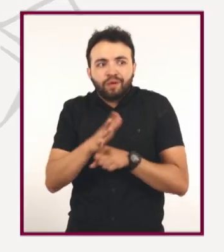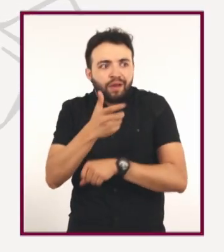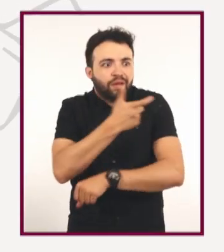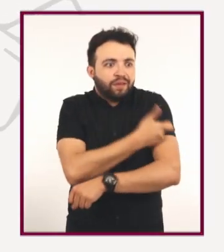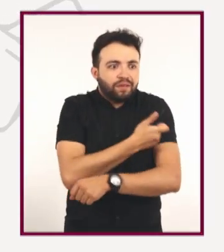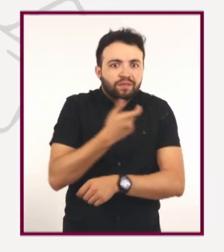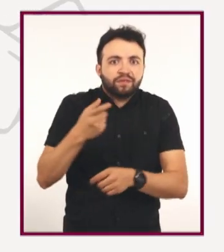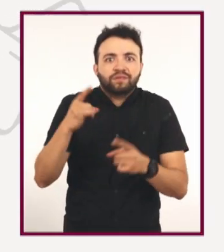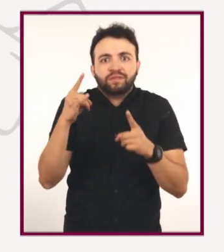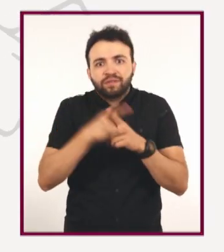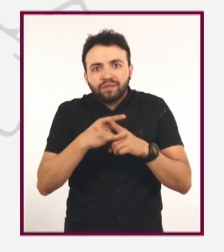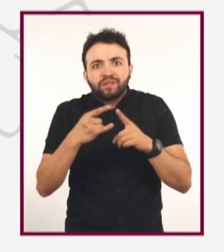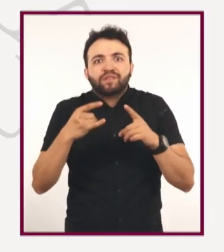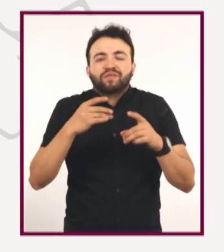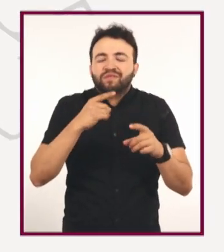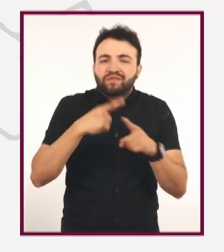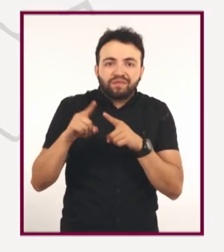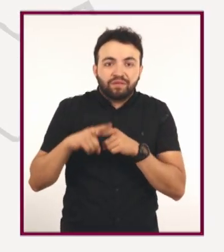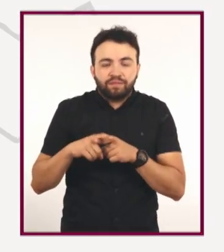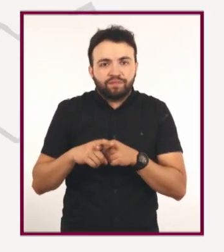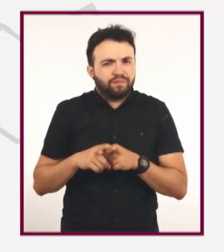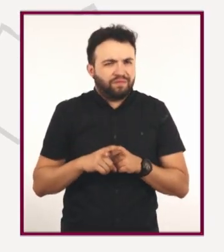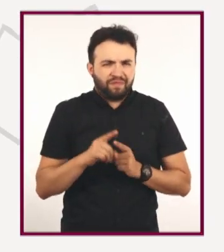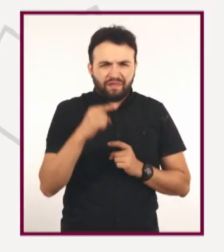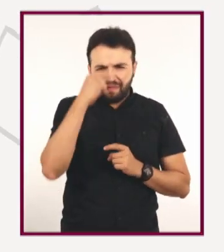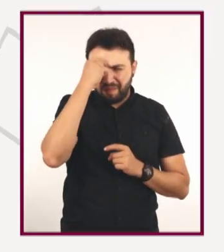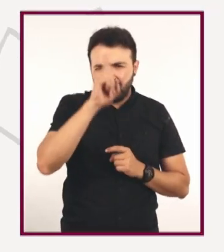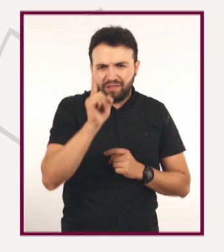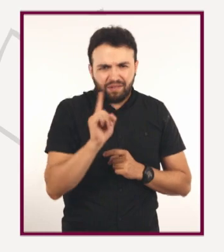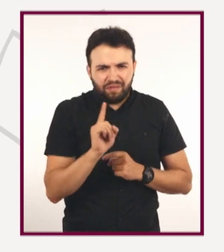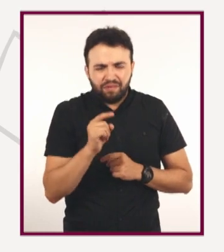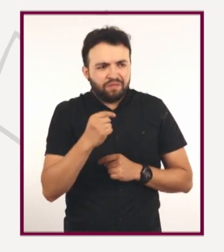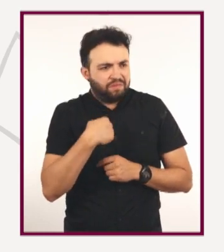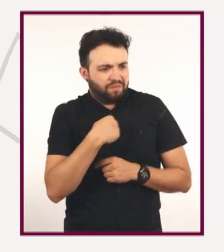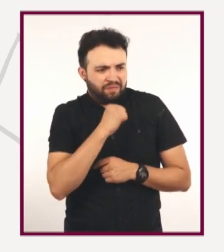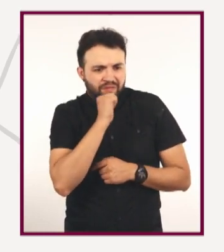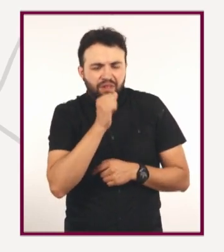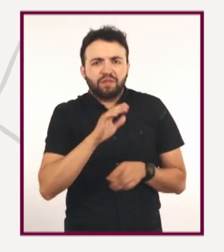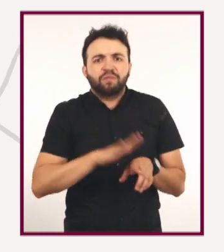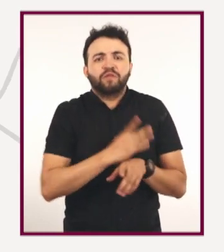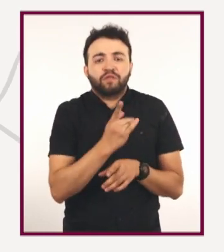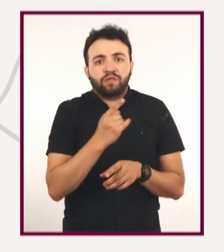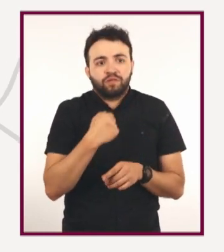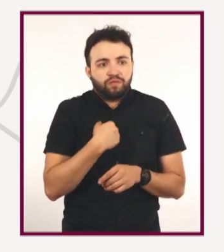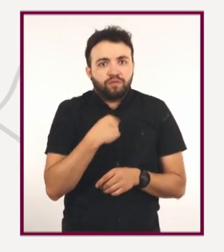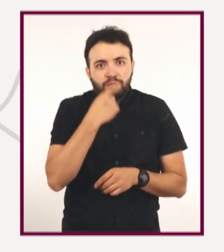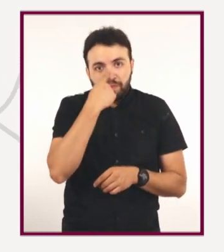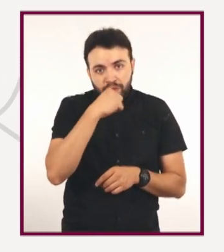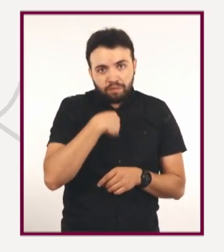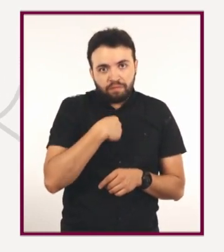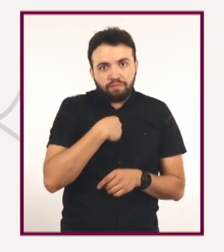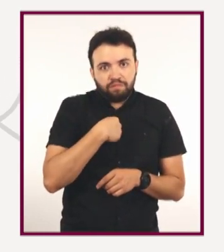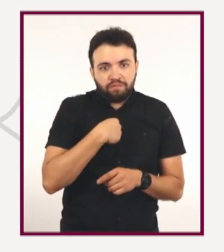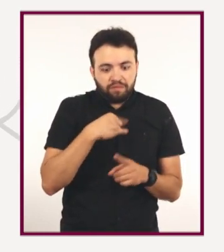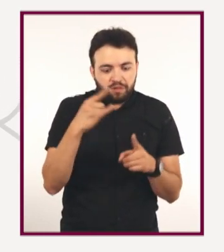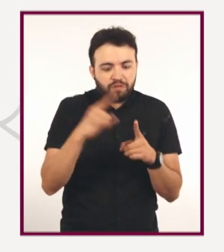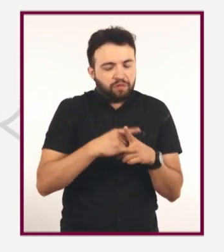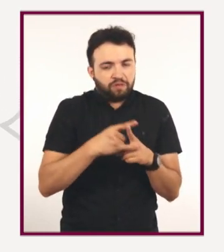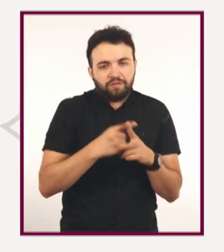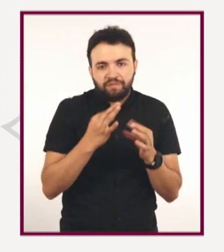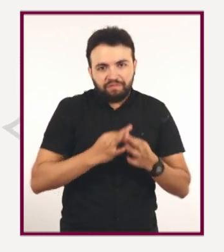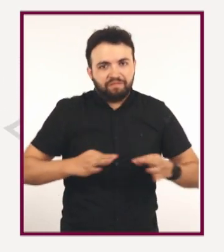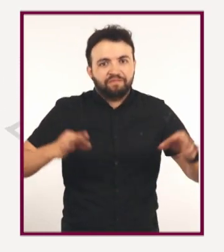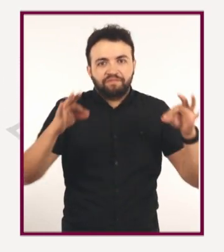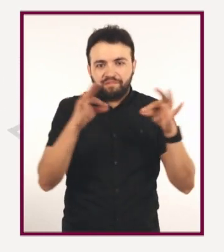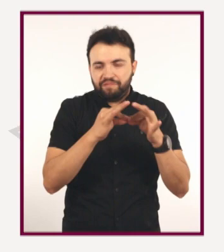¿Cómo que fácil? Para nada. No te imaginas lo complicado que es también para nosotros. El condón tiene que ser nuestro fiel compañero en